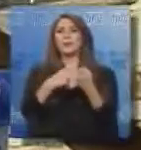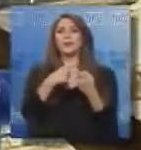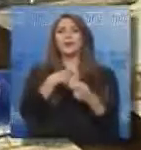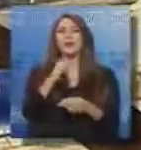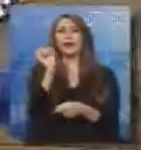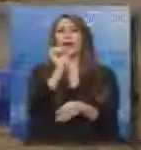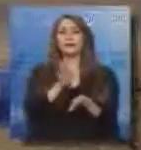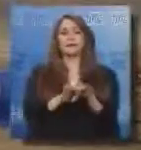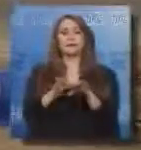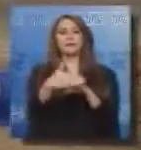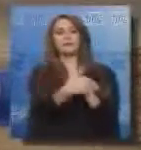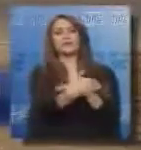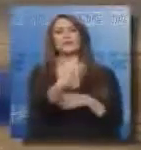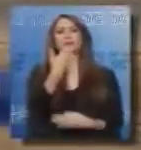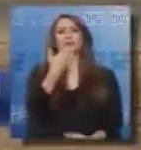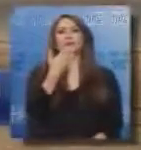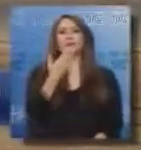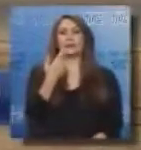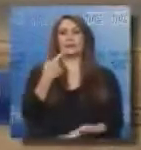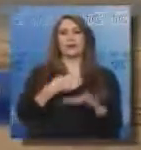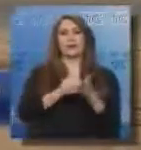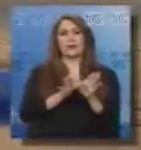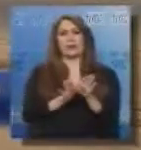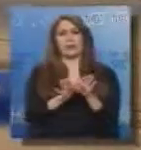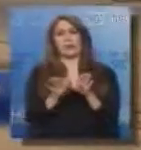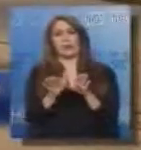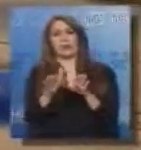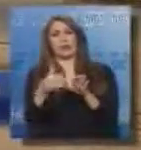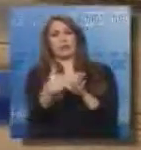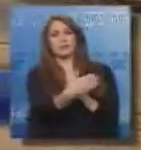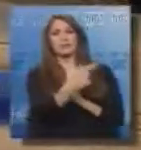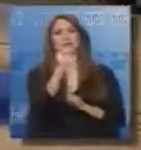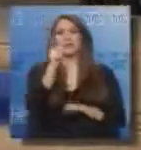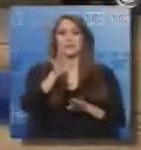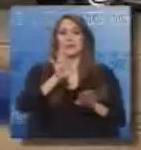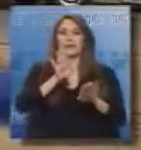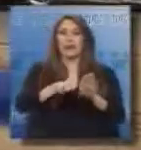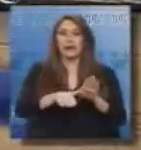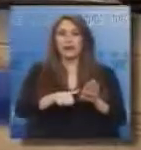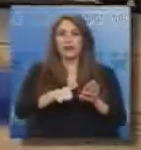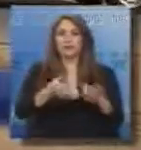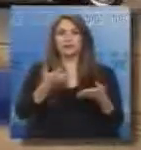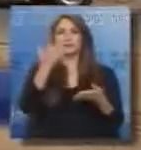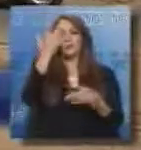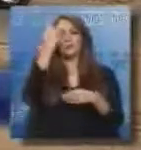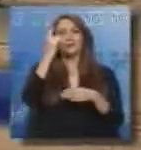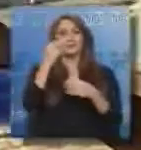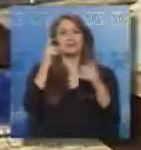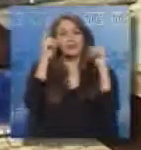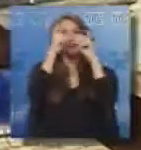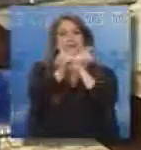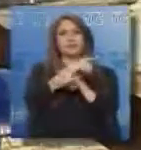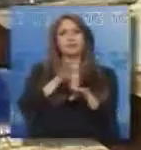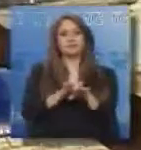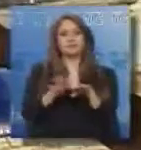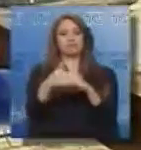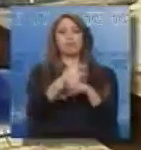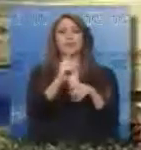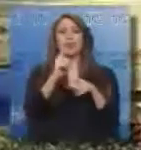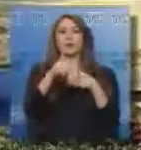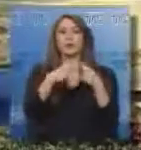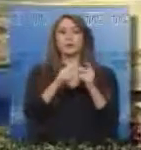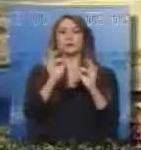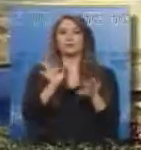mirar? Se salían de la vía, tenían que frenar bruscamente por el tema de que los radios no estaban bien